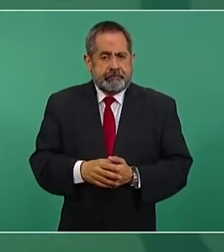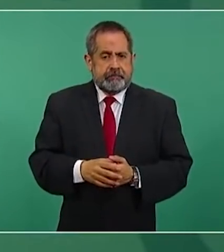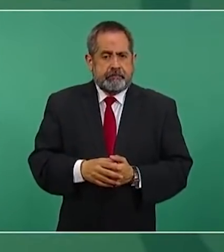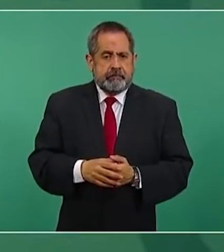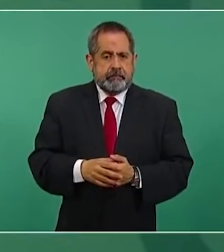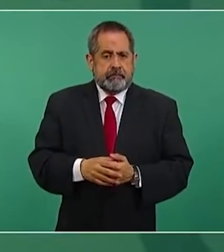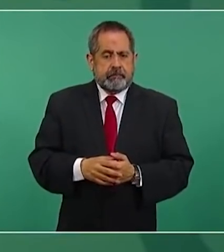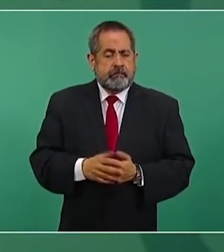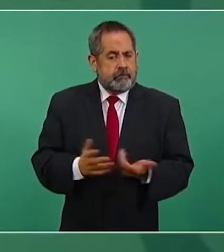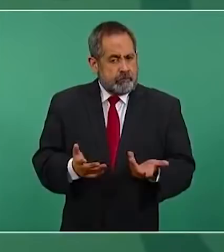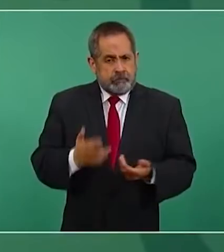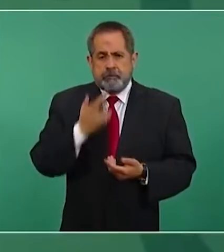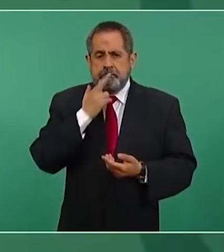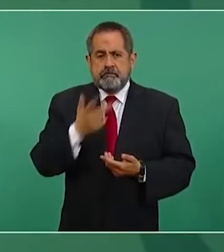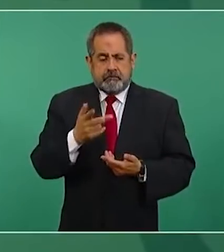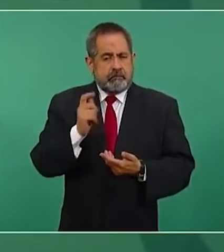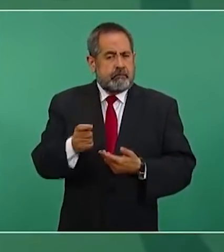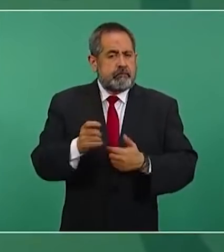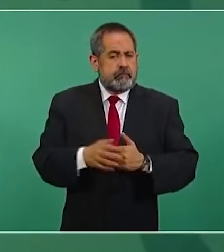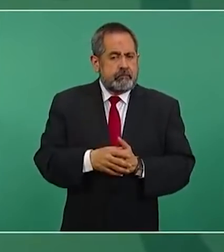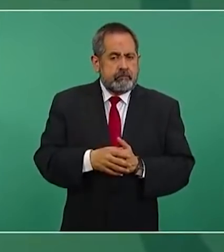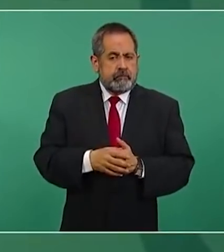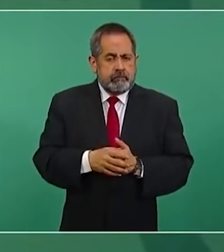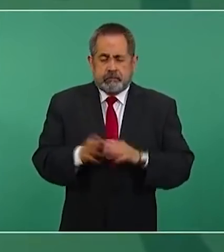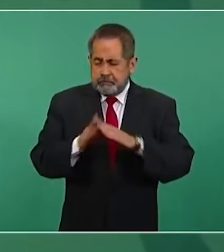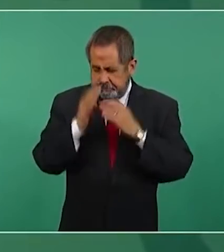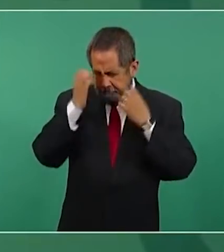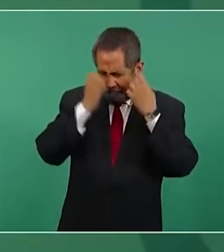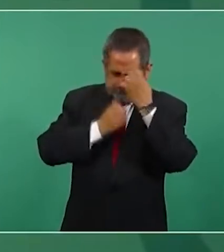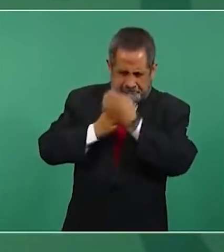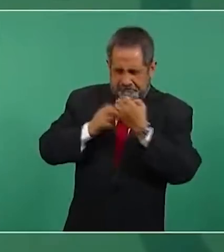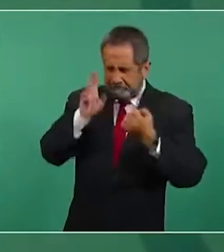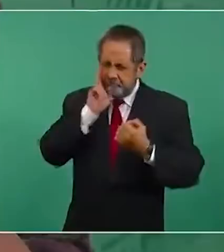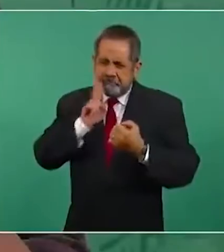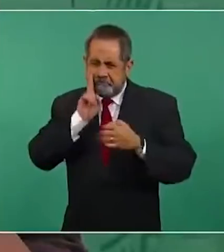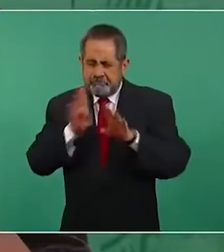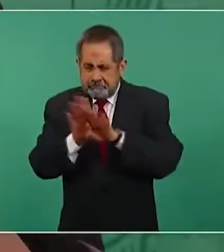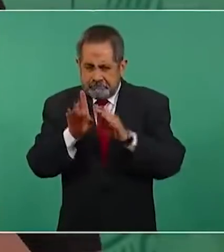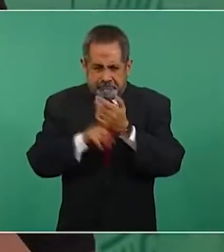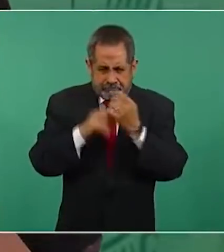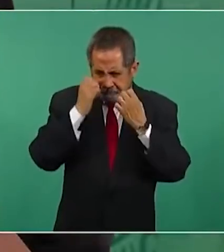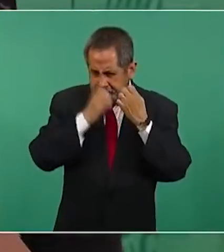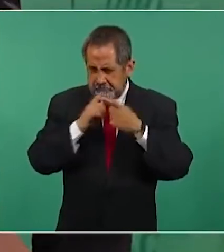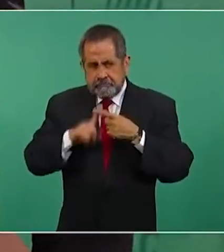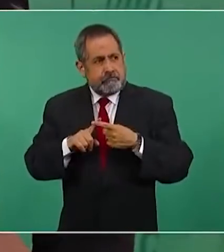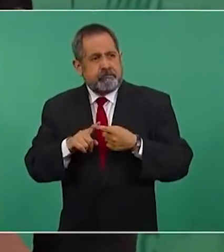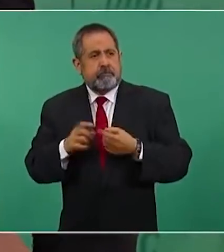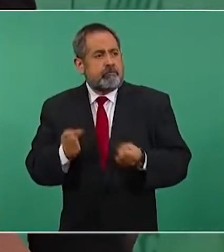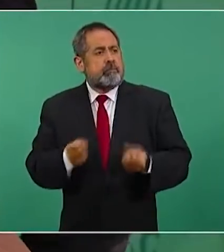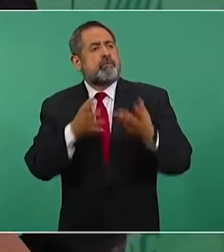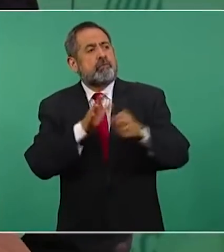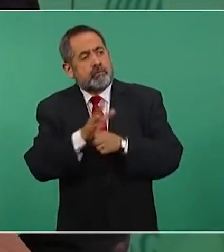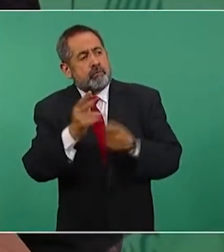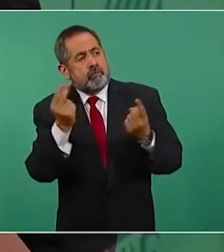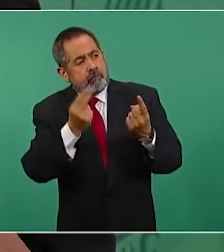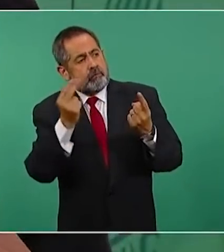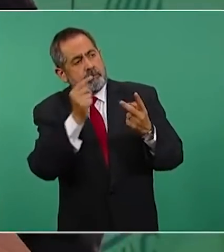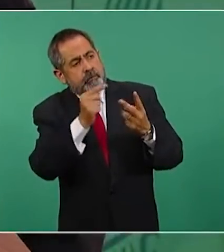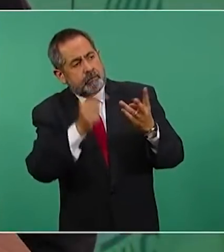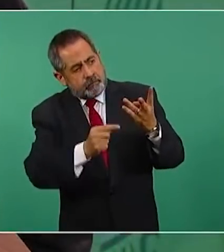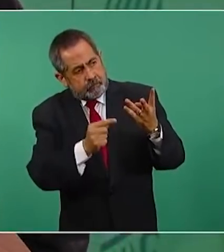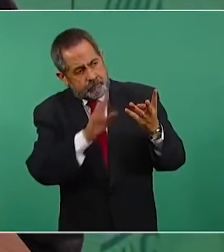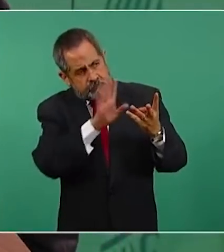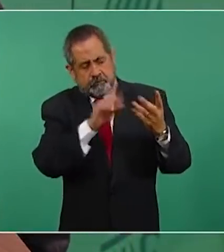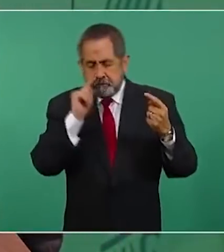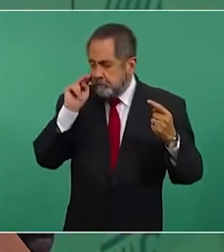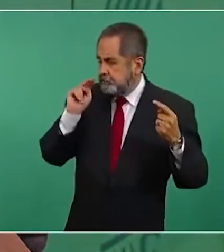por qué no hacer un análisis sobre la demanda de fuerza de trabajo de